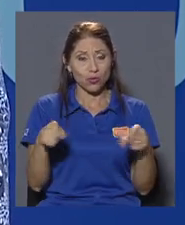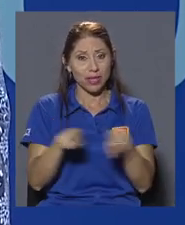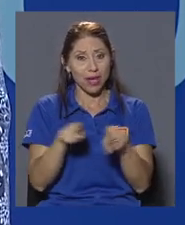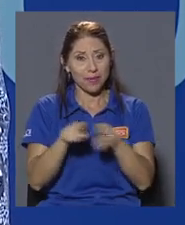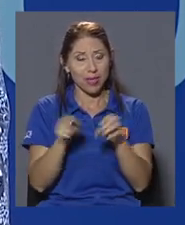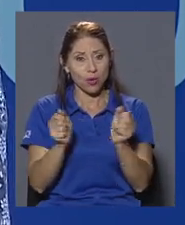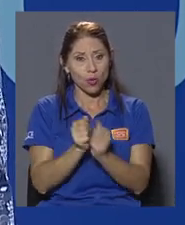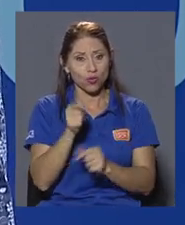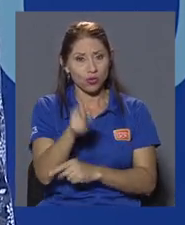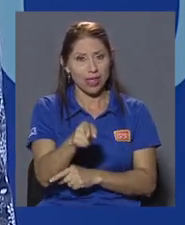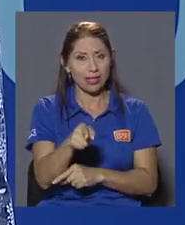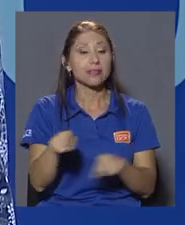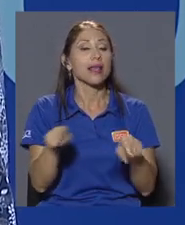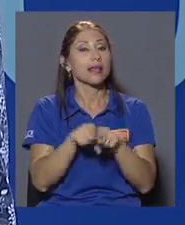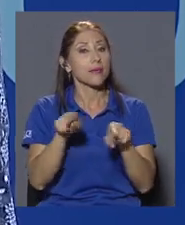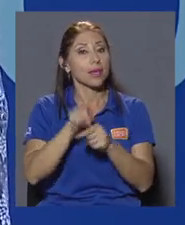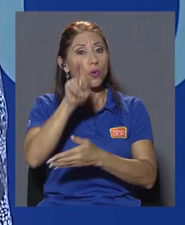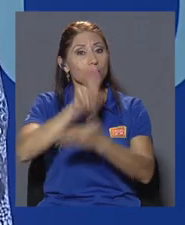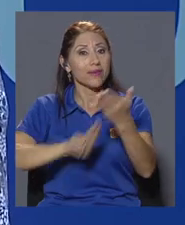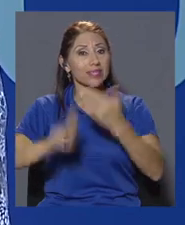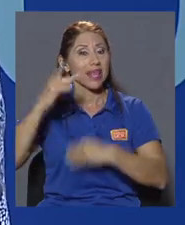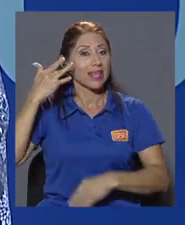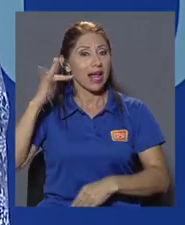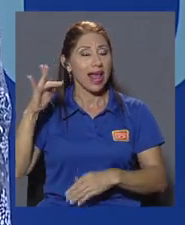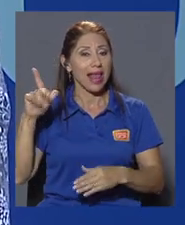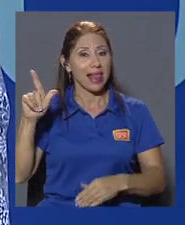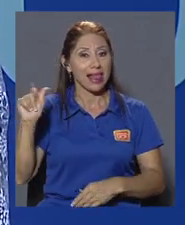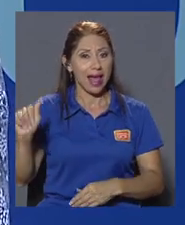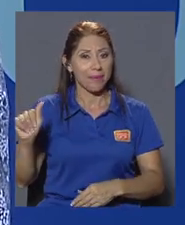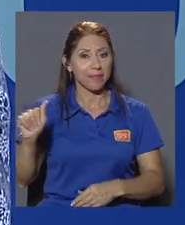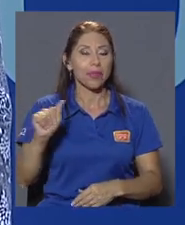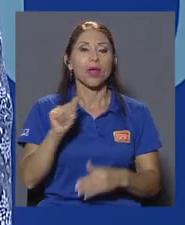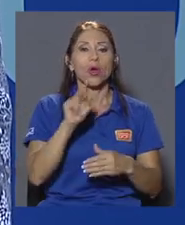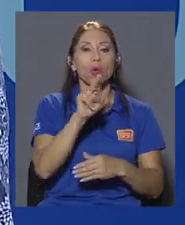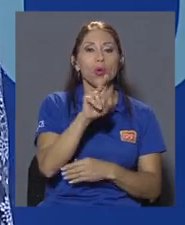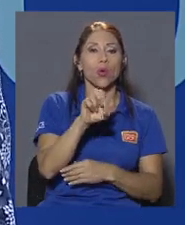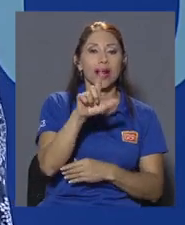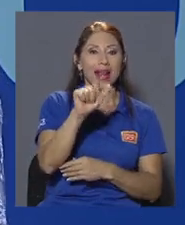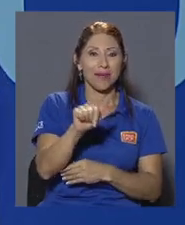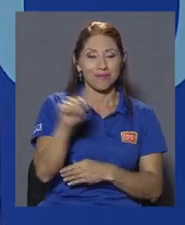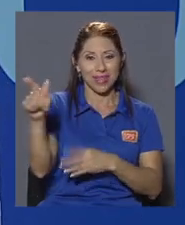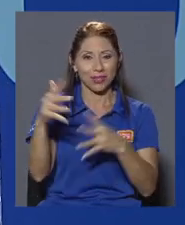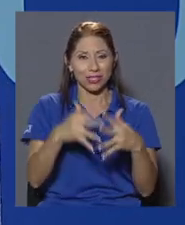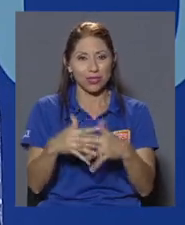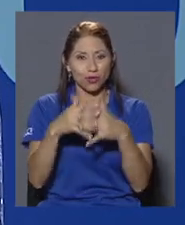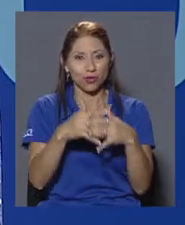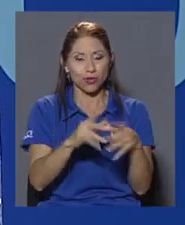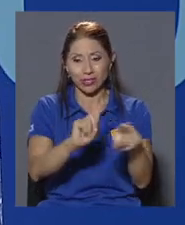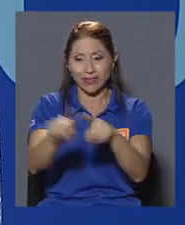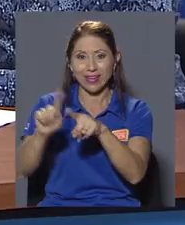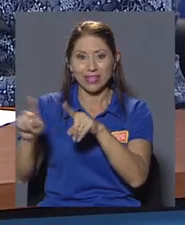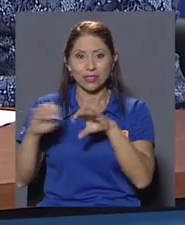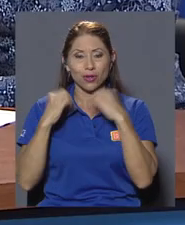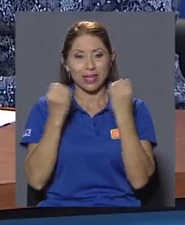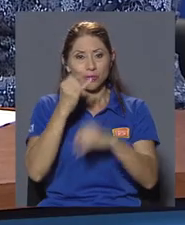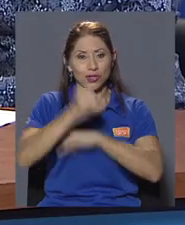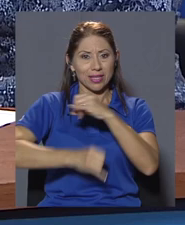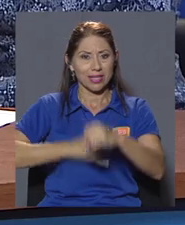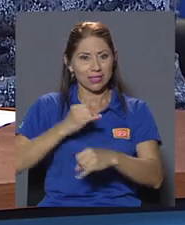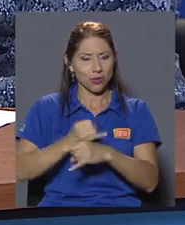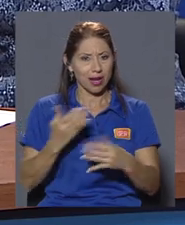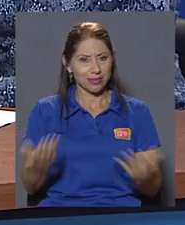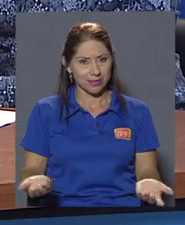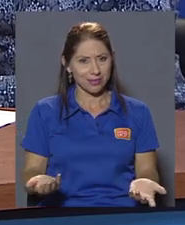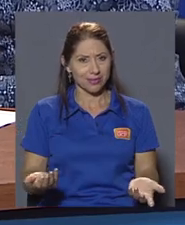comentabas también que por ejemplo la universidad de california los ángeles ucla en los eeuu y otra serie de organismos internacionales que tan